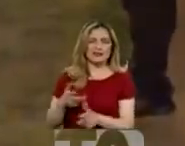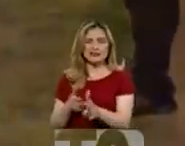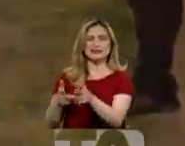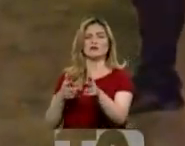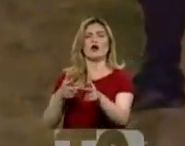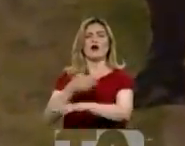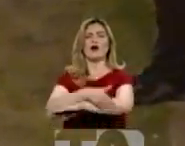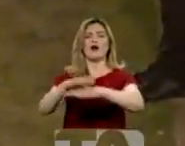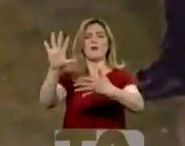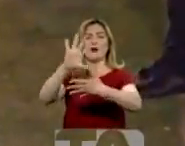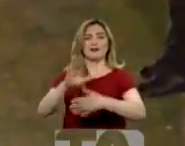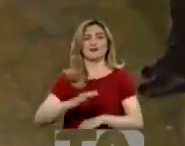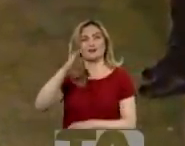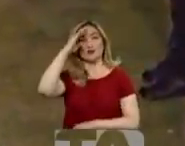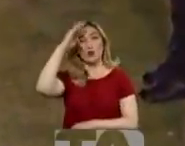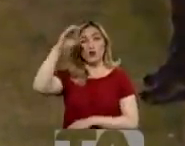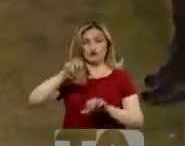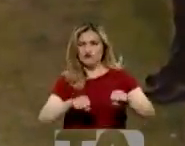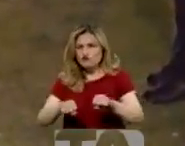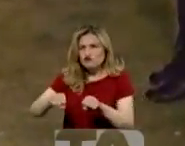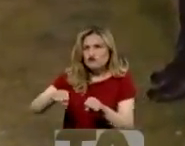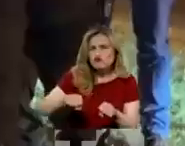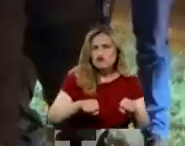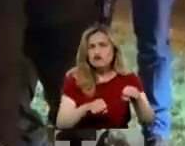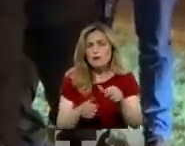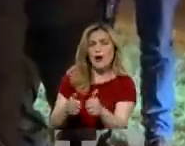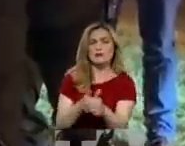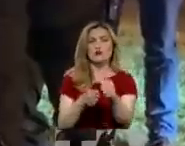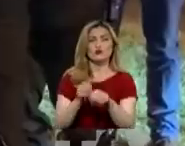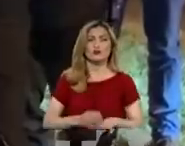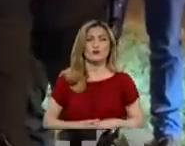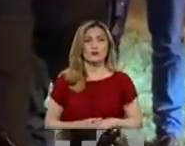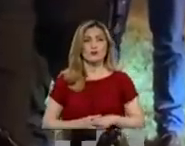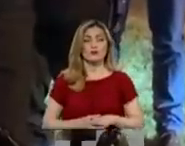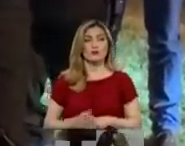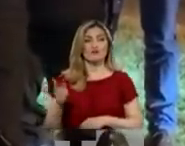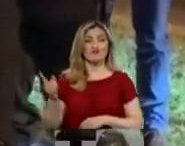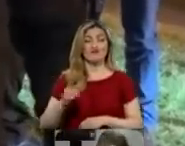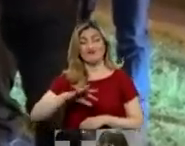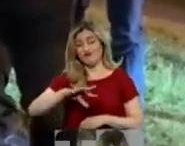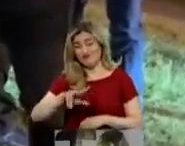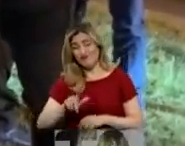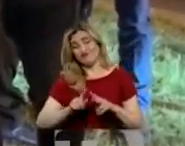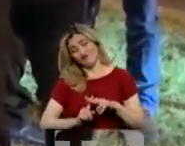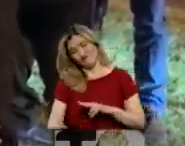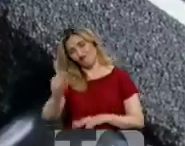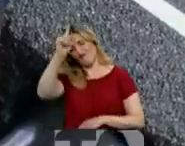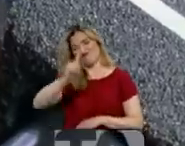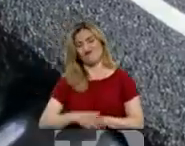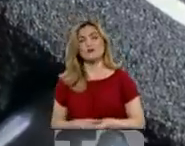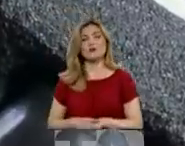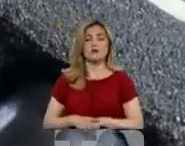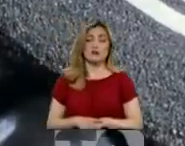de las américas un policía motorizado apoyó la persecución sin embargo los antisociales lograron huir tras disparar